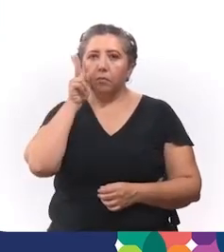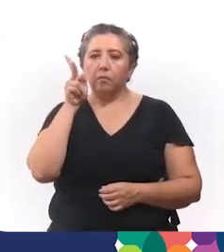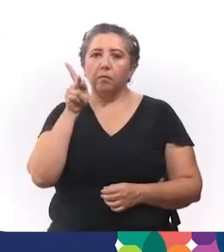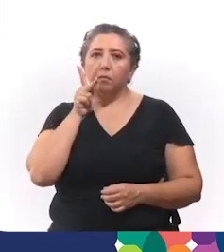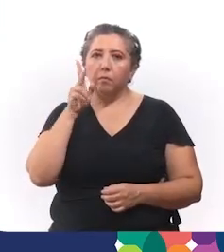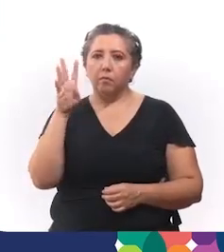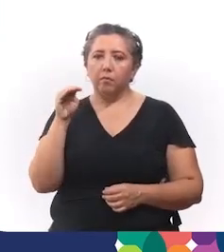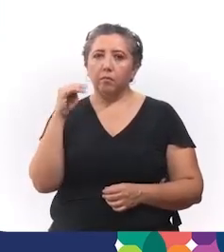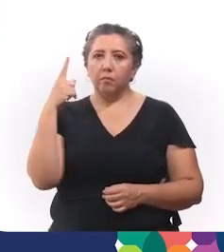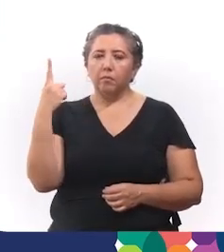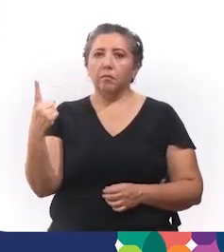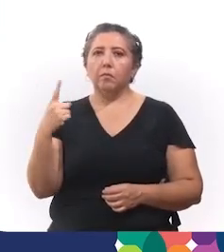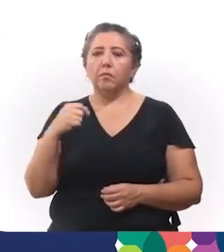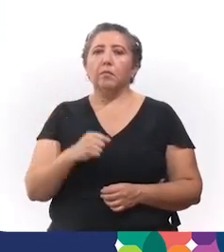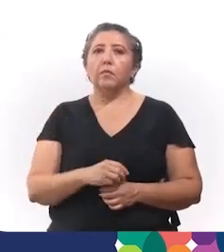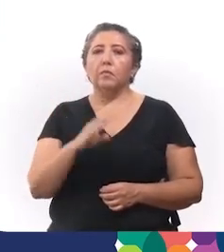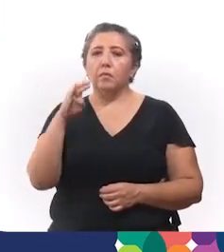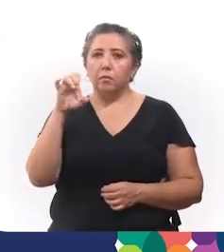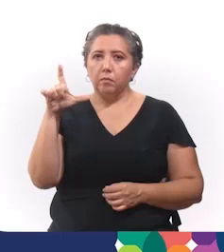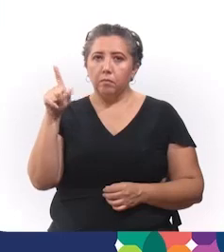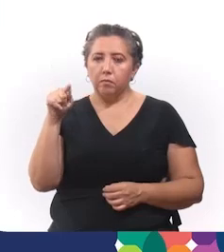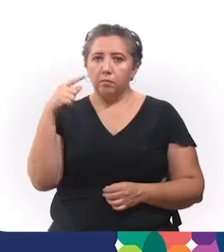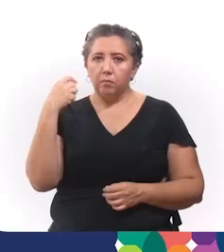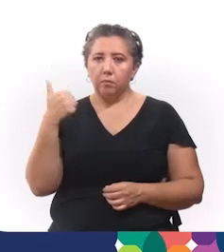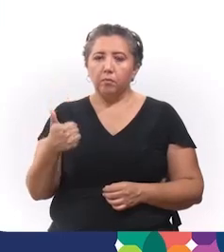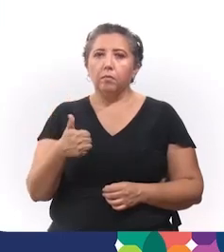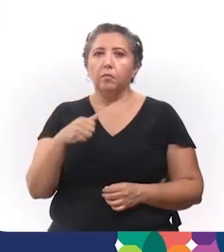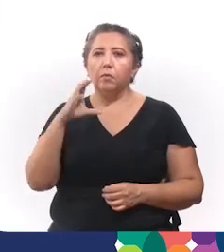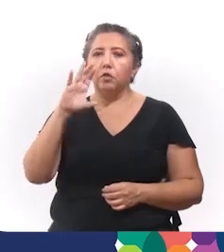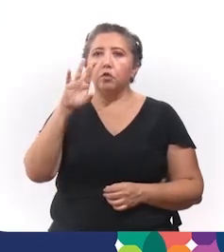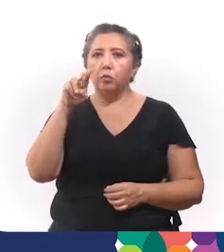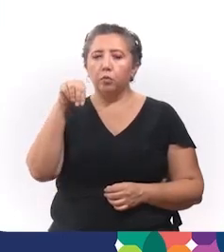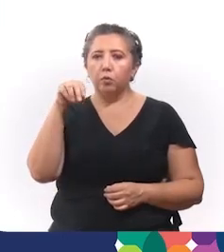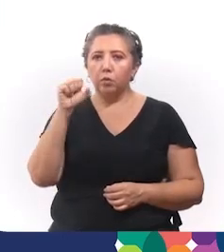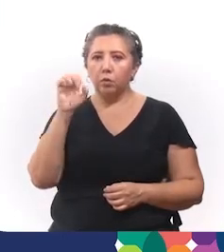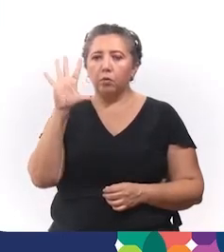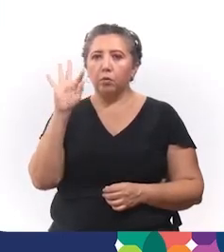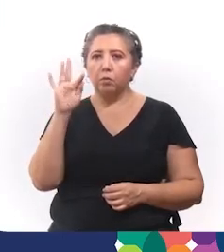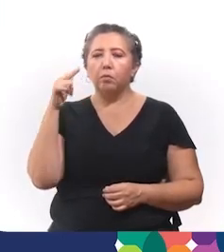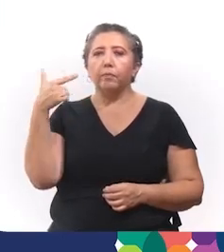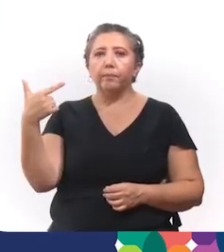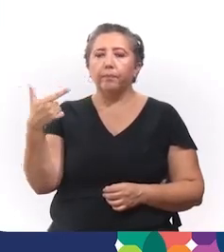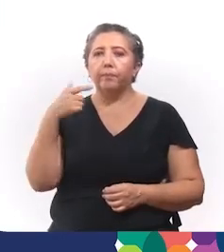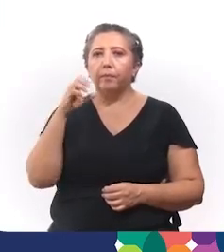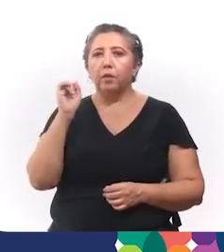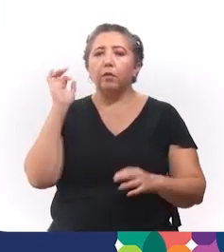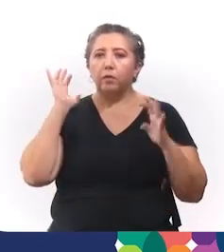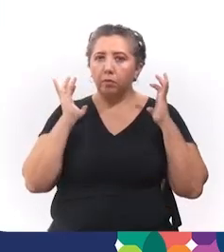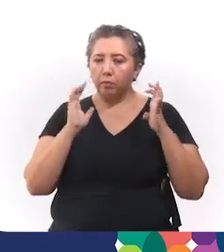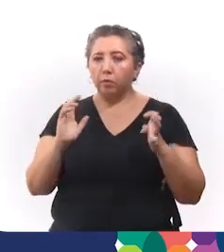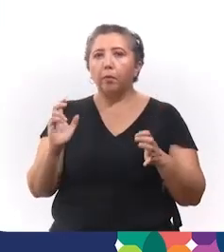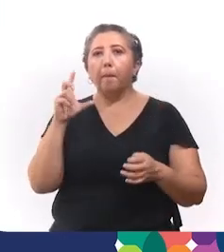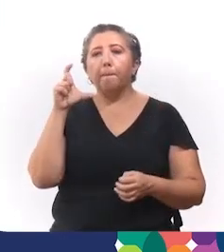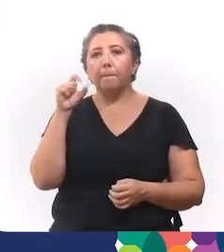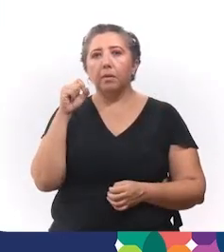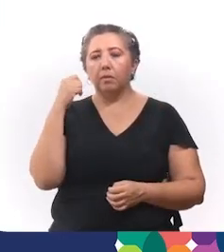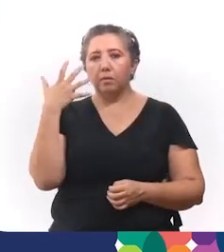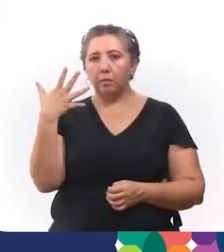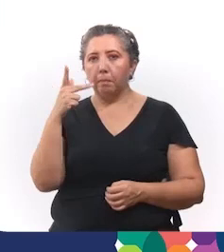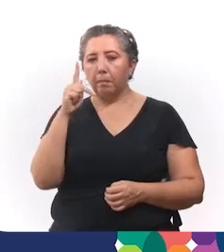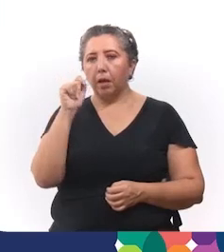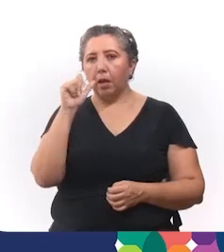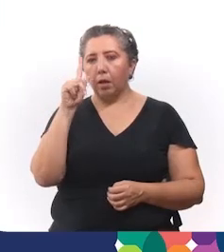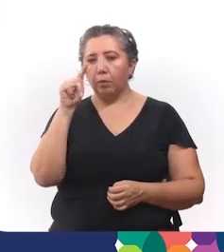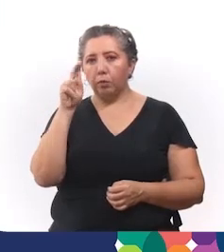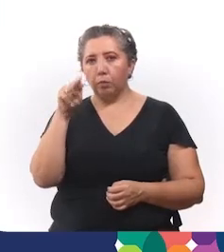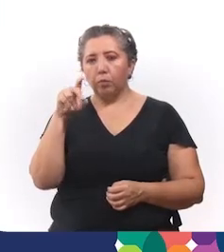Pablo II 91, Ciudad Cauquel 76, Chuburná de Hidalgo 47, Francisco de Montejo 25,